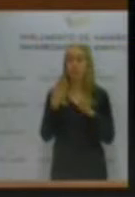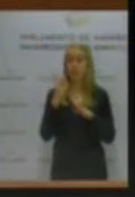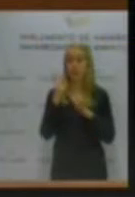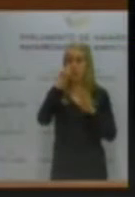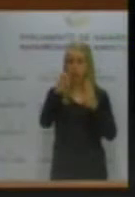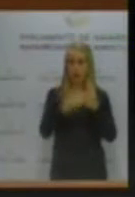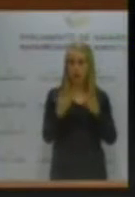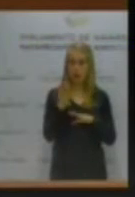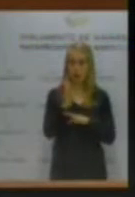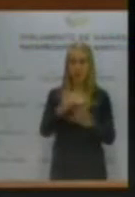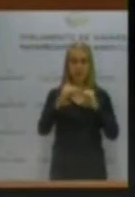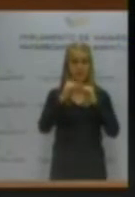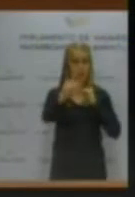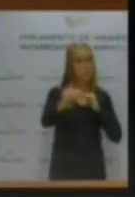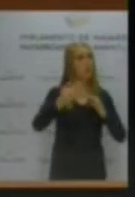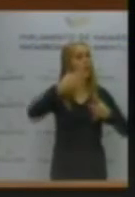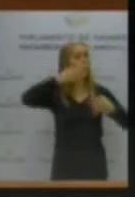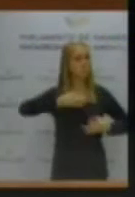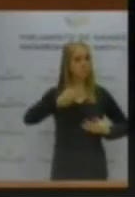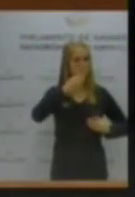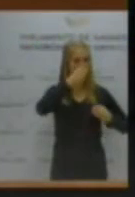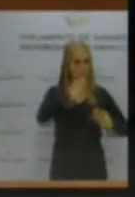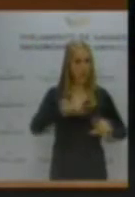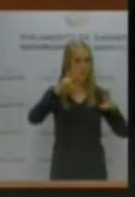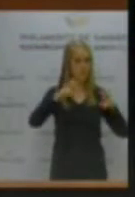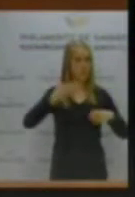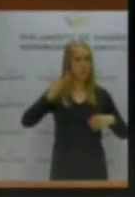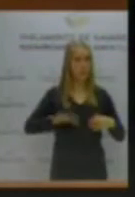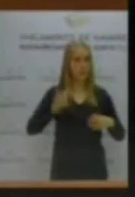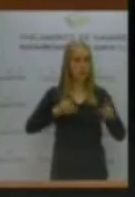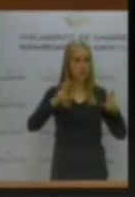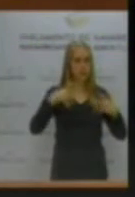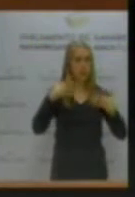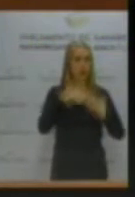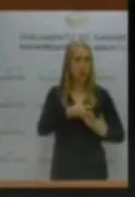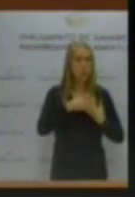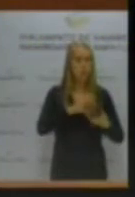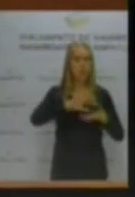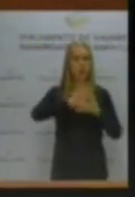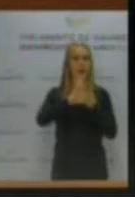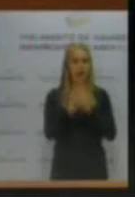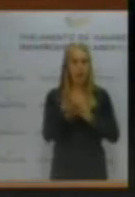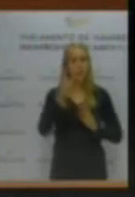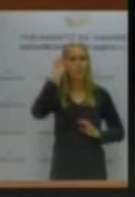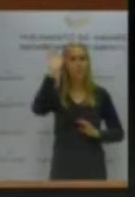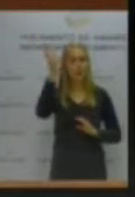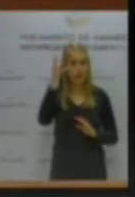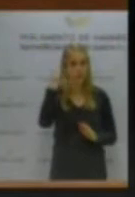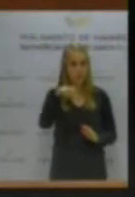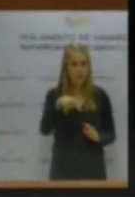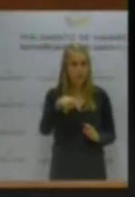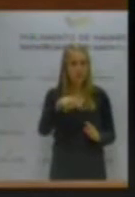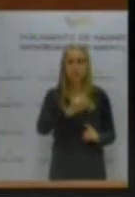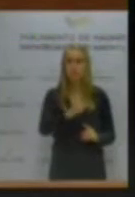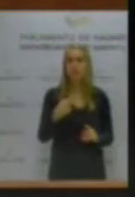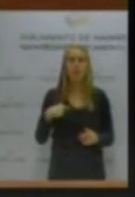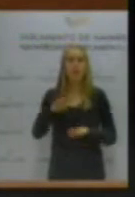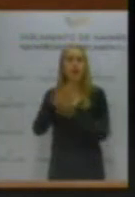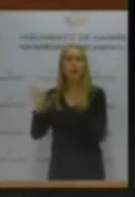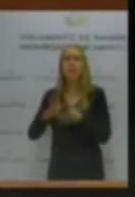dar estabilidad y certezas en un tema tan importante como es la lucha contra el cambio climático, genera todo tipo